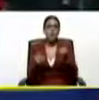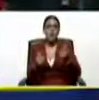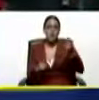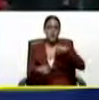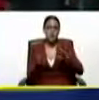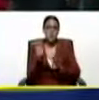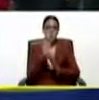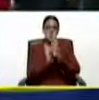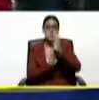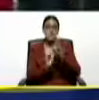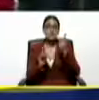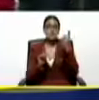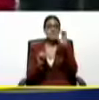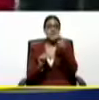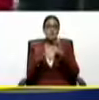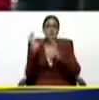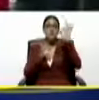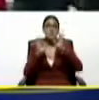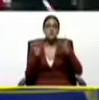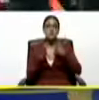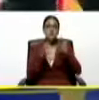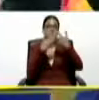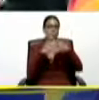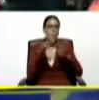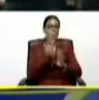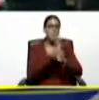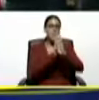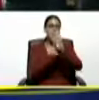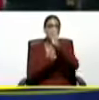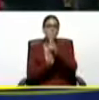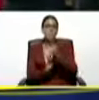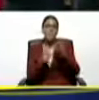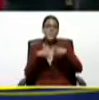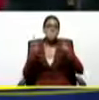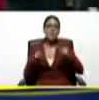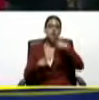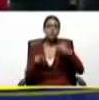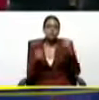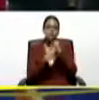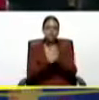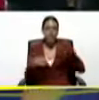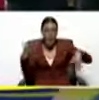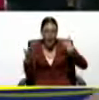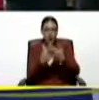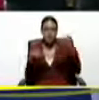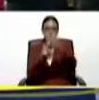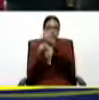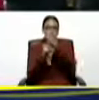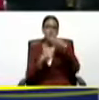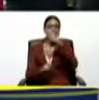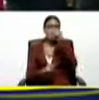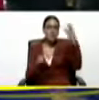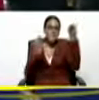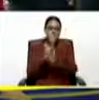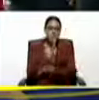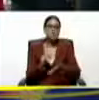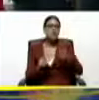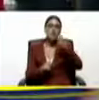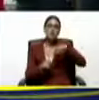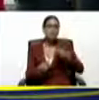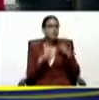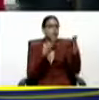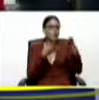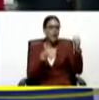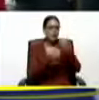60% de la recuperación de la industria. Pero tenemos que llegar al 100% para generar empleo,